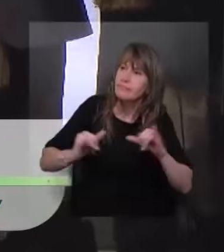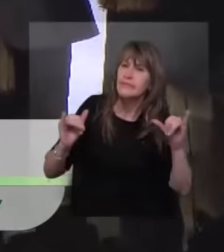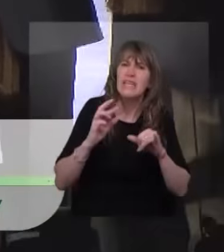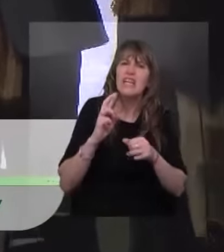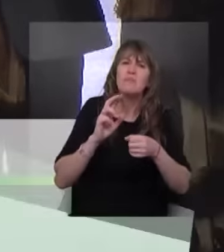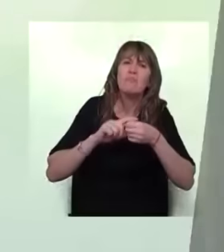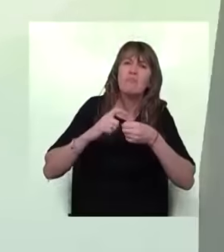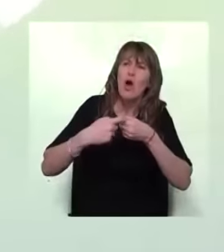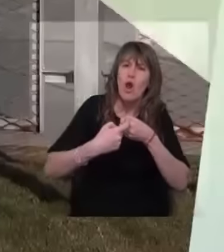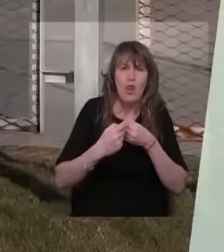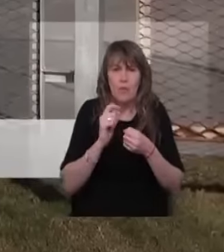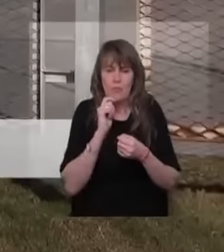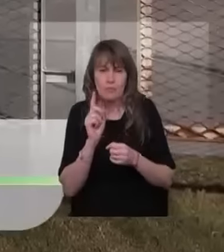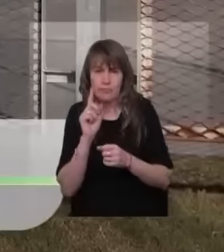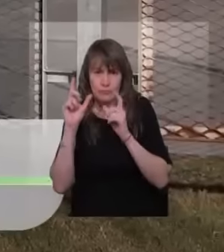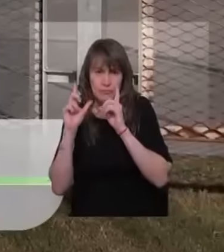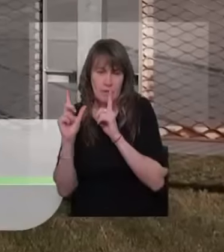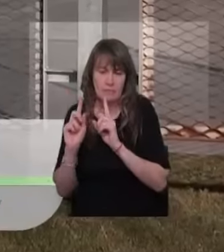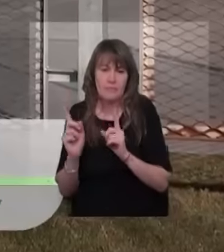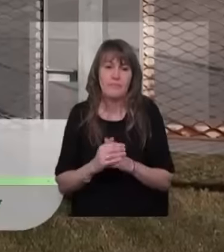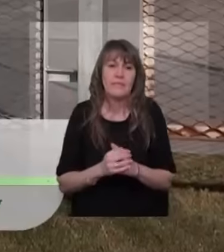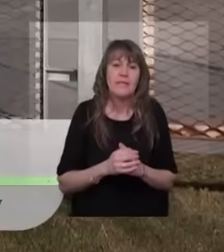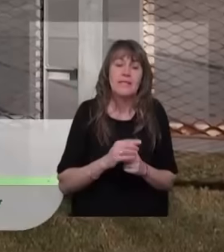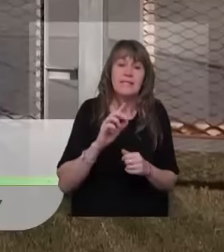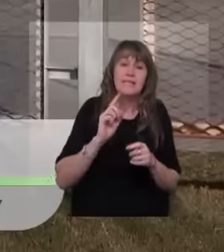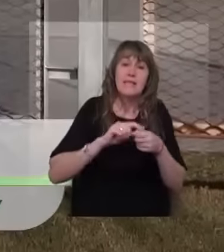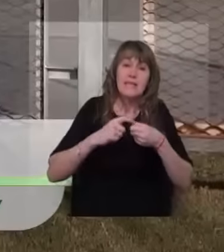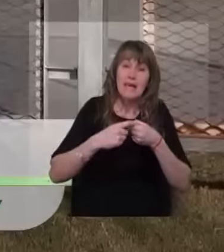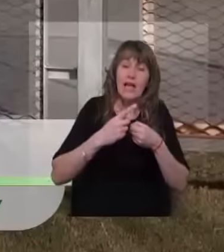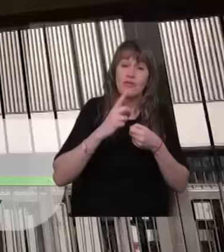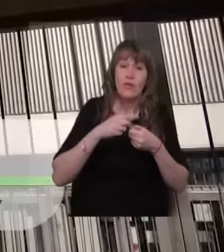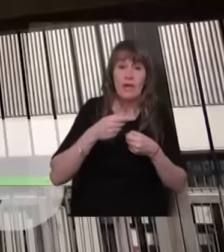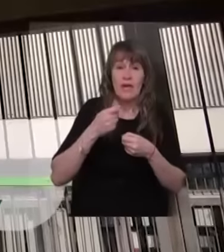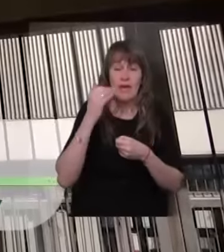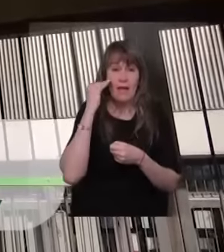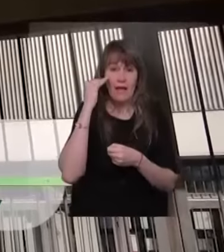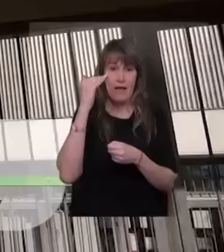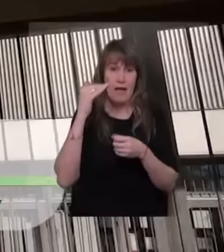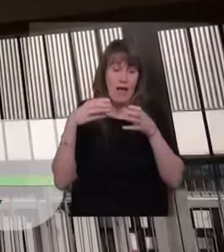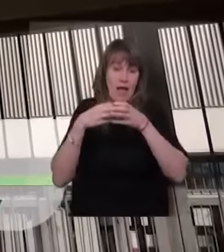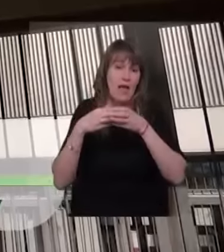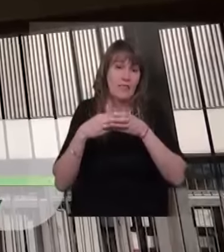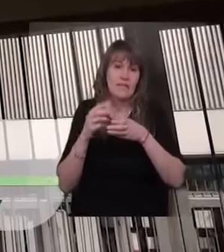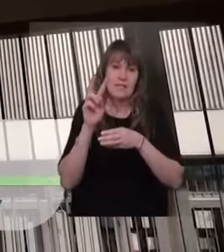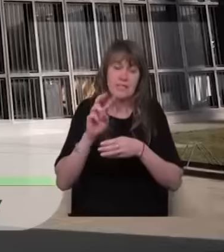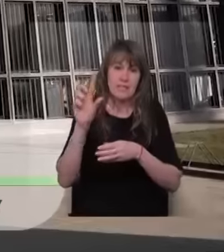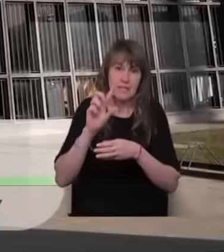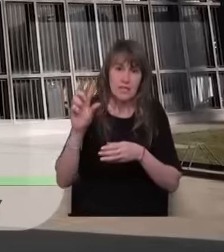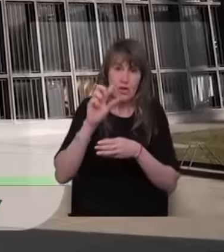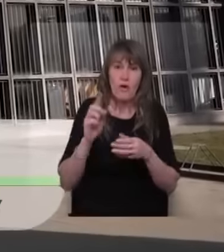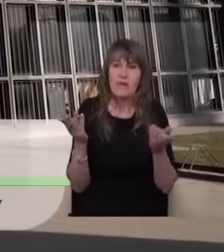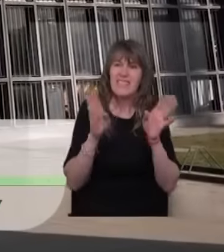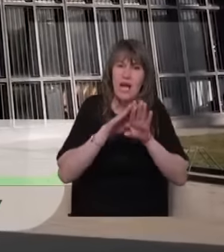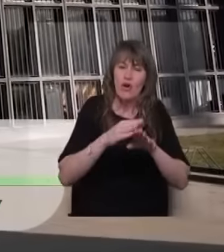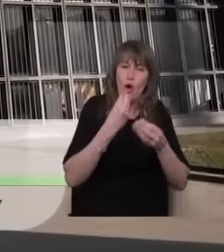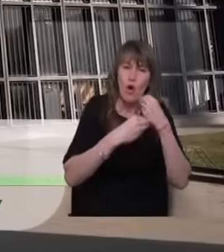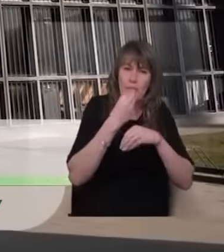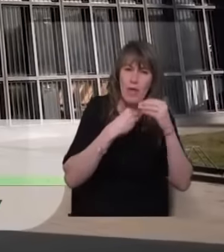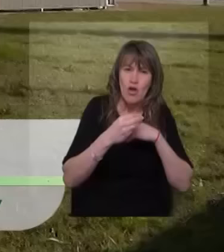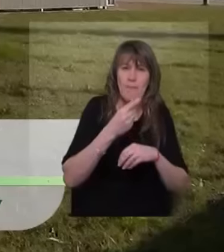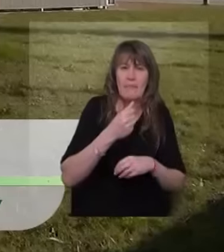la vicepresidencia el sindicato docente de secundaria de Montevideo denunció que el cierre del comedor del Liceo 67 del barrio de Piedras